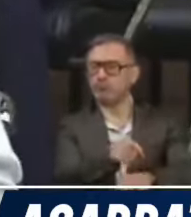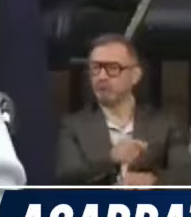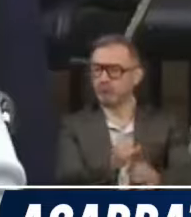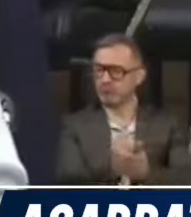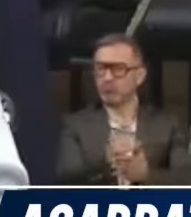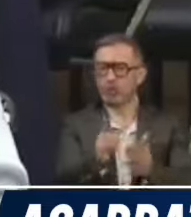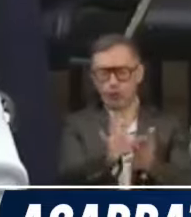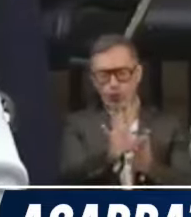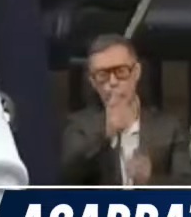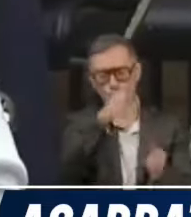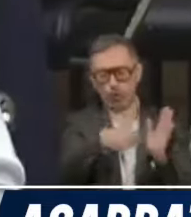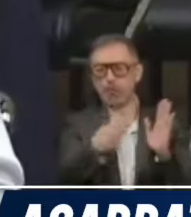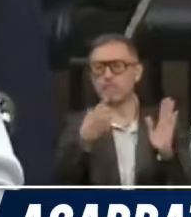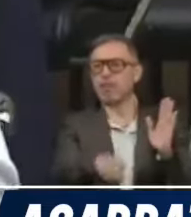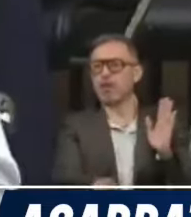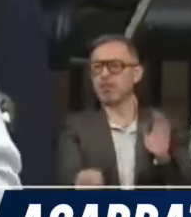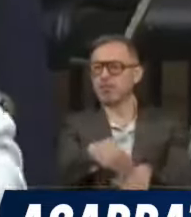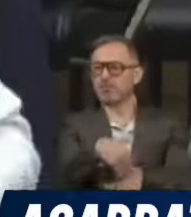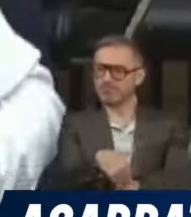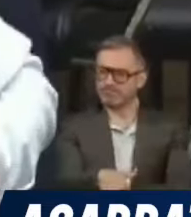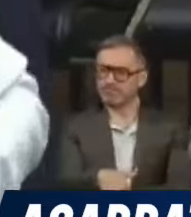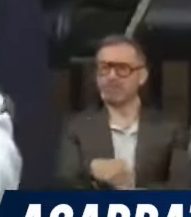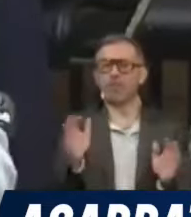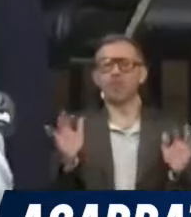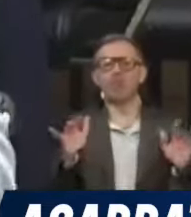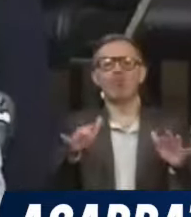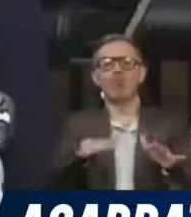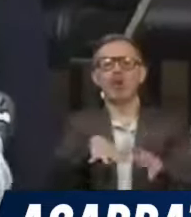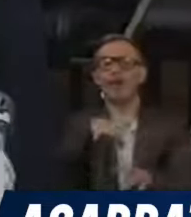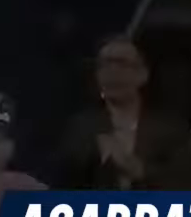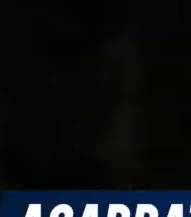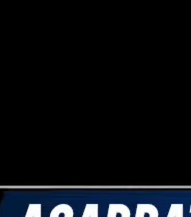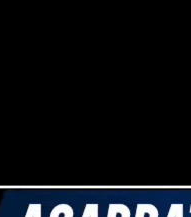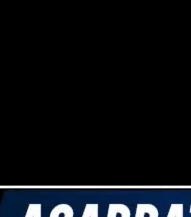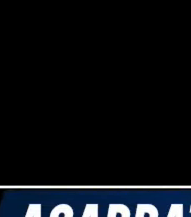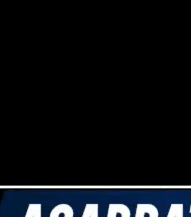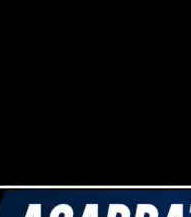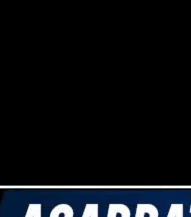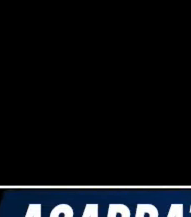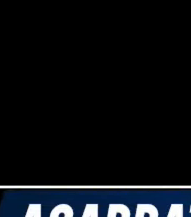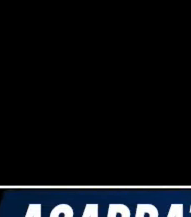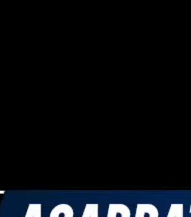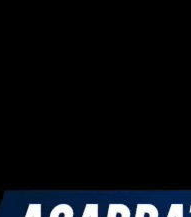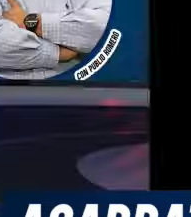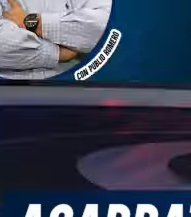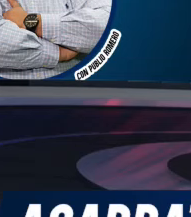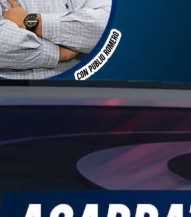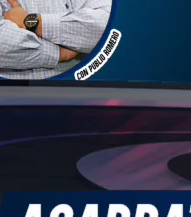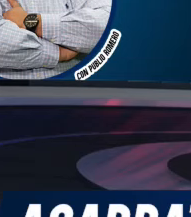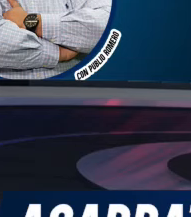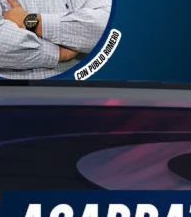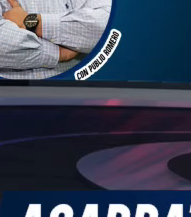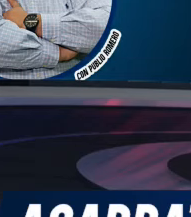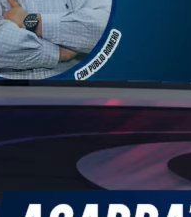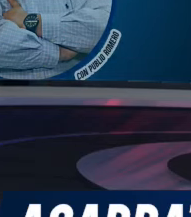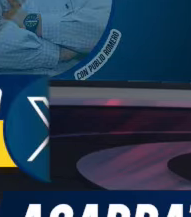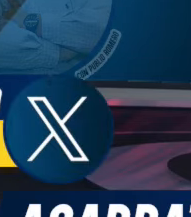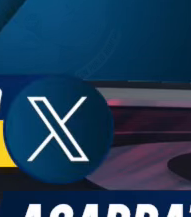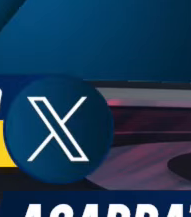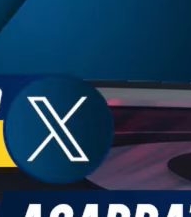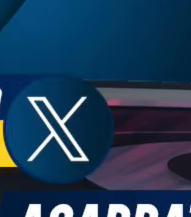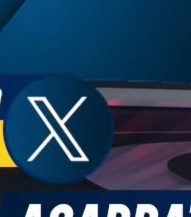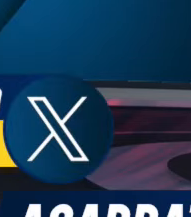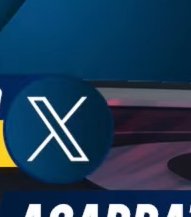constitucional de celebrar elecciones libres y auténticas ahí está parte de lo que dijo jamle